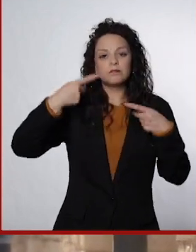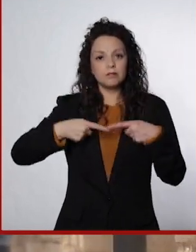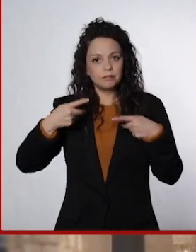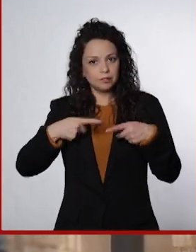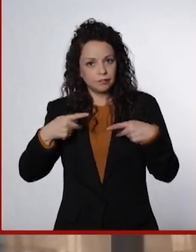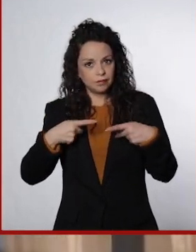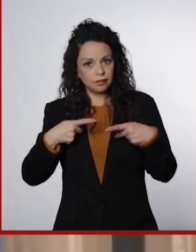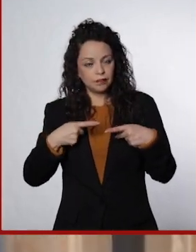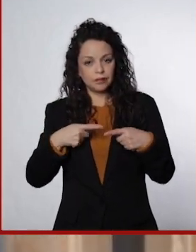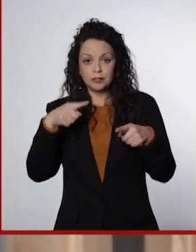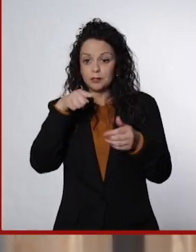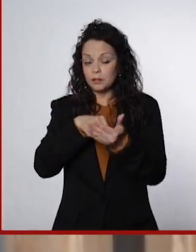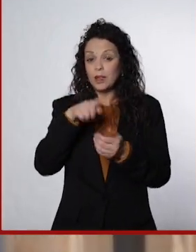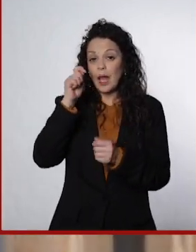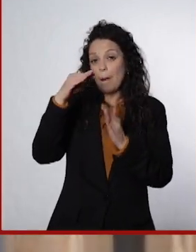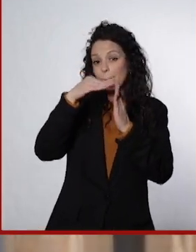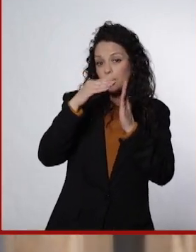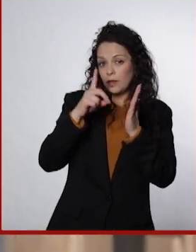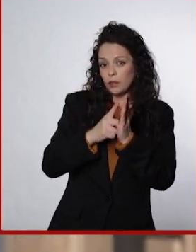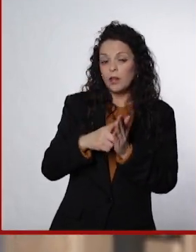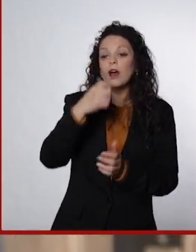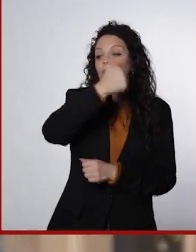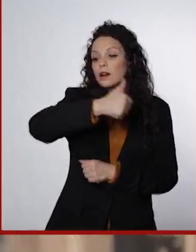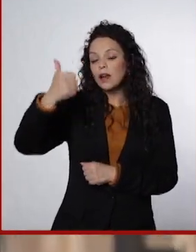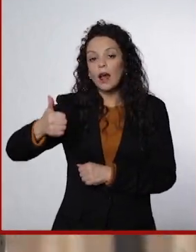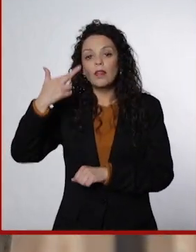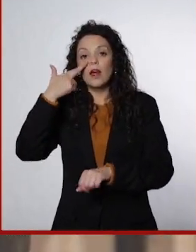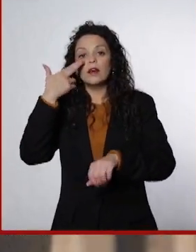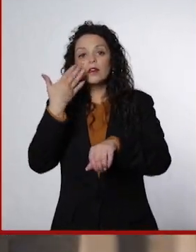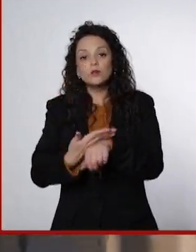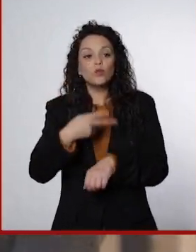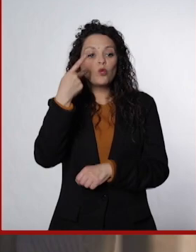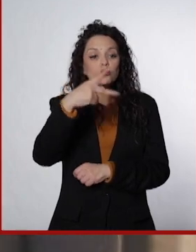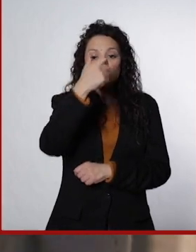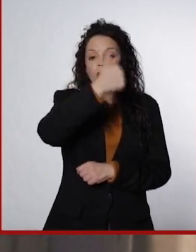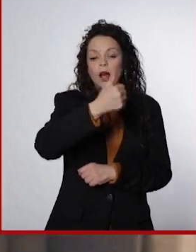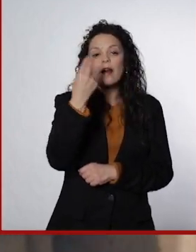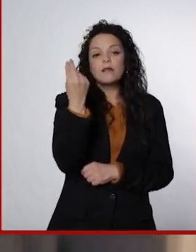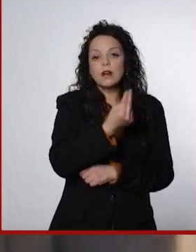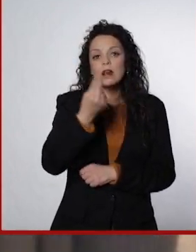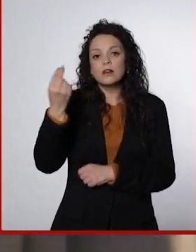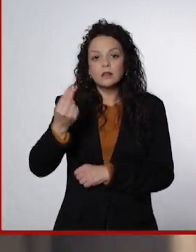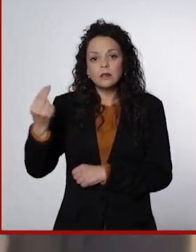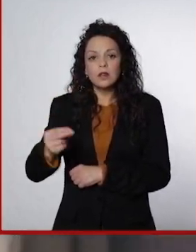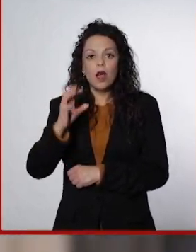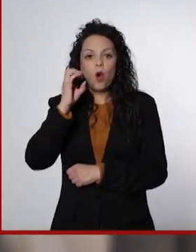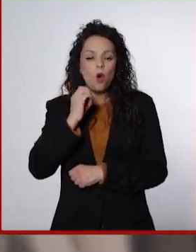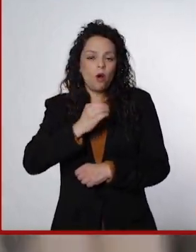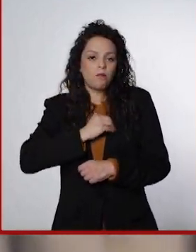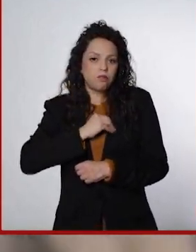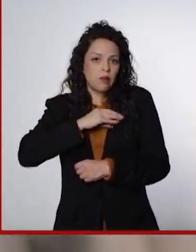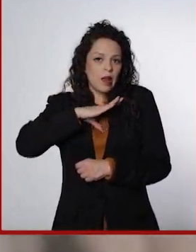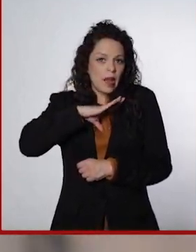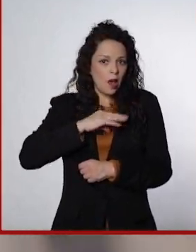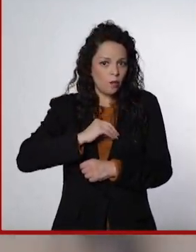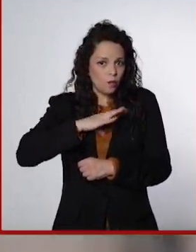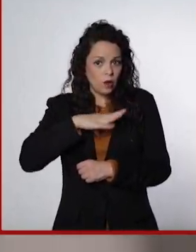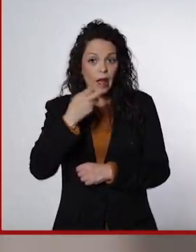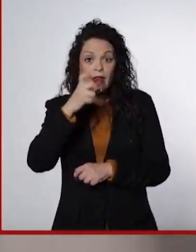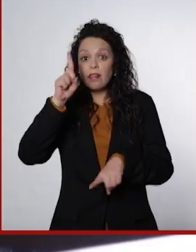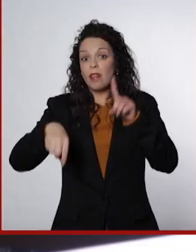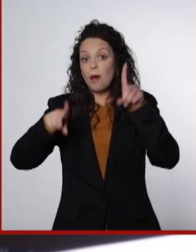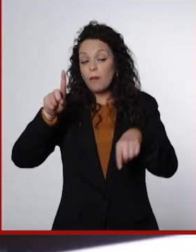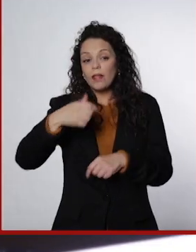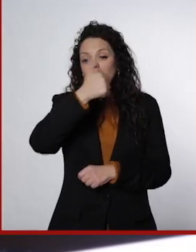cosas centrales de este modelo es justo que cada quien se haga responsable de sus propias necesidades y emociones. Entonces sí, creo que eso depende muchísimo de cada